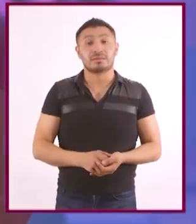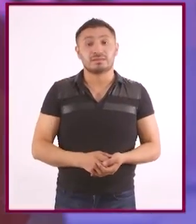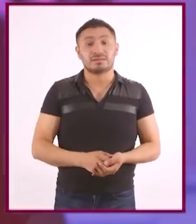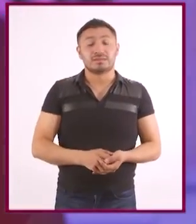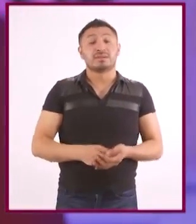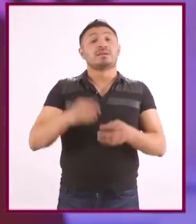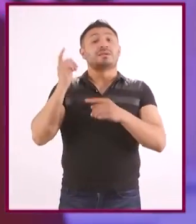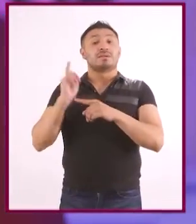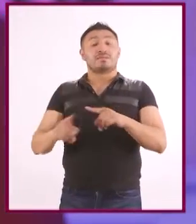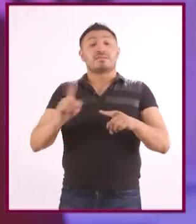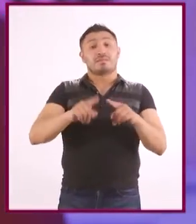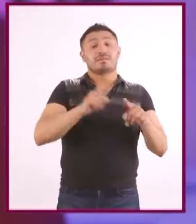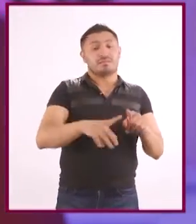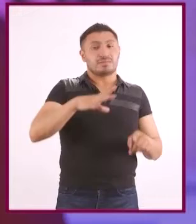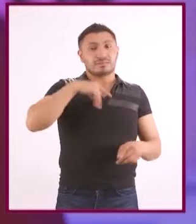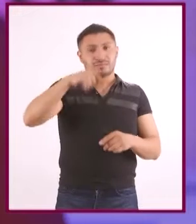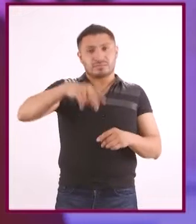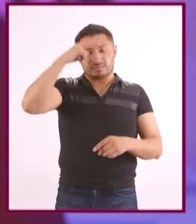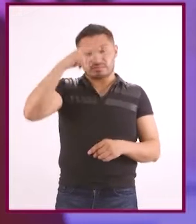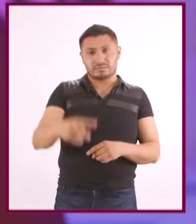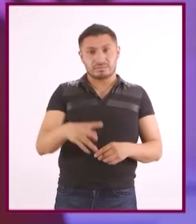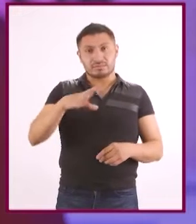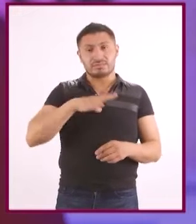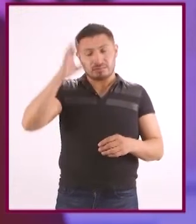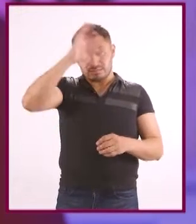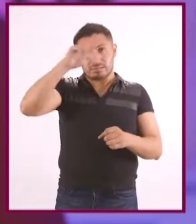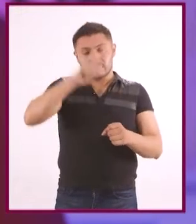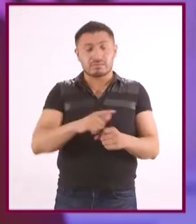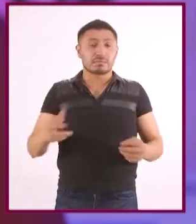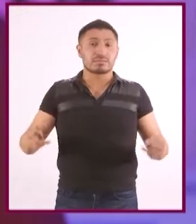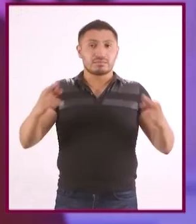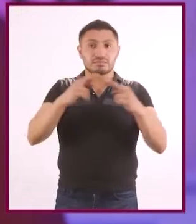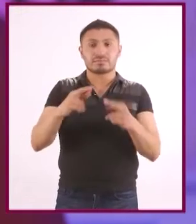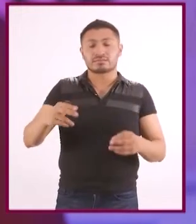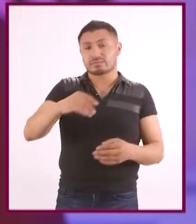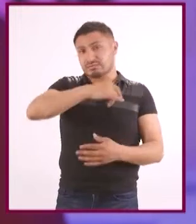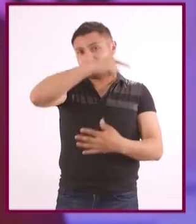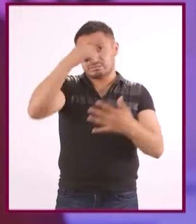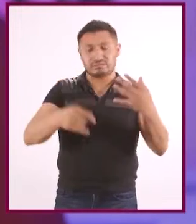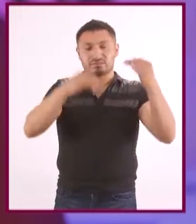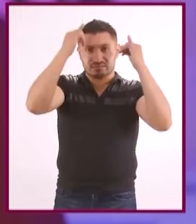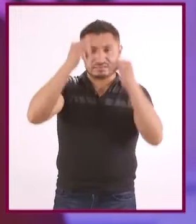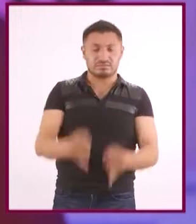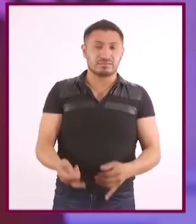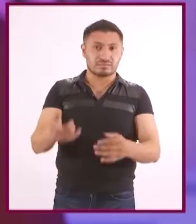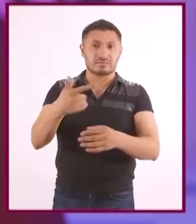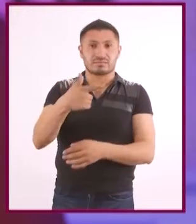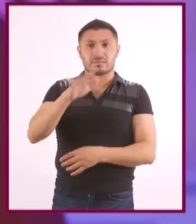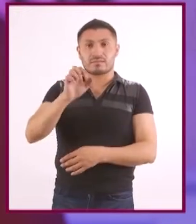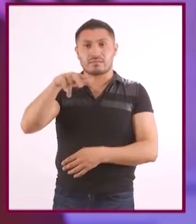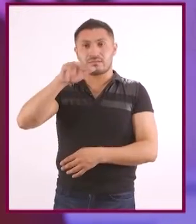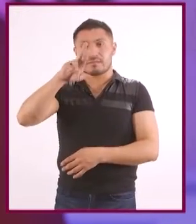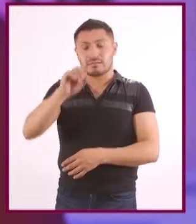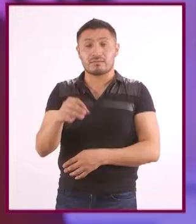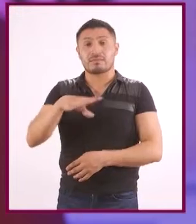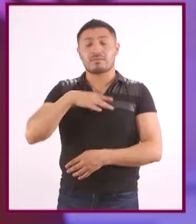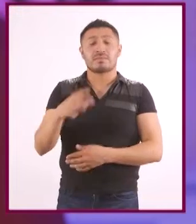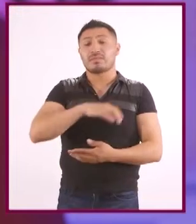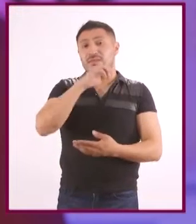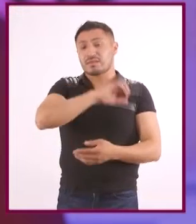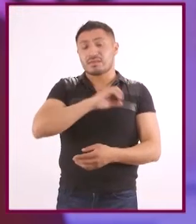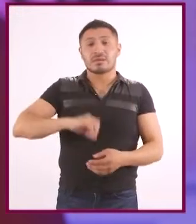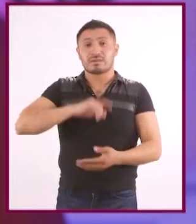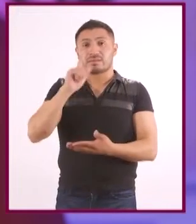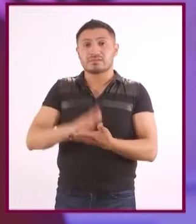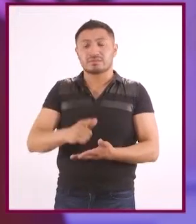La diversidad que existe en nuestro país en términos culturales, religiosos y de identificación de género han obligado a que nuestras leyes se adapten para